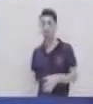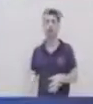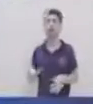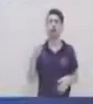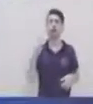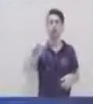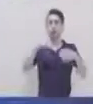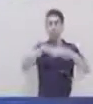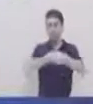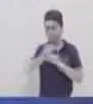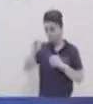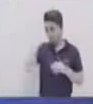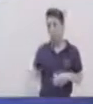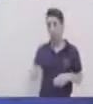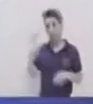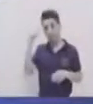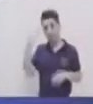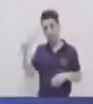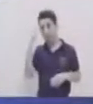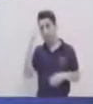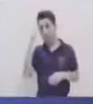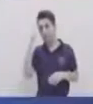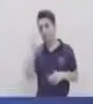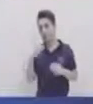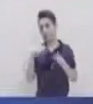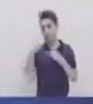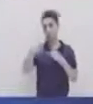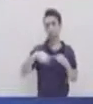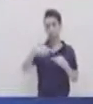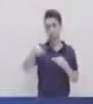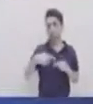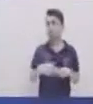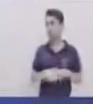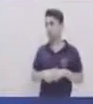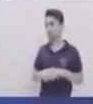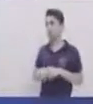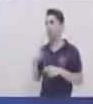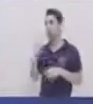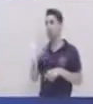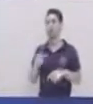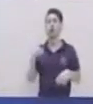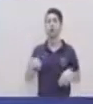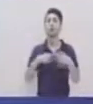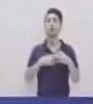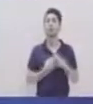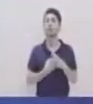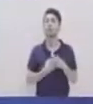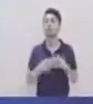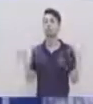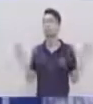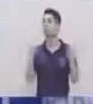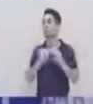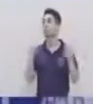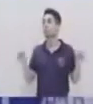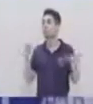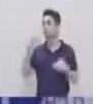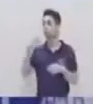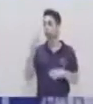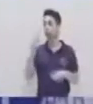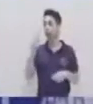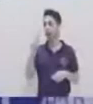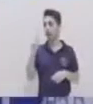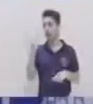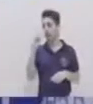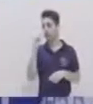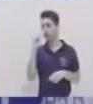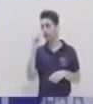saltar de la forma dinámica que terminamos el ejercicio. Entonces empezamos a realizar lo que son payasitos, ¿sí? O los jumping jacks,